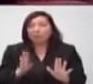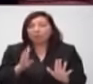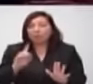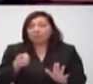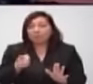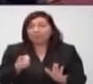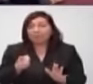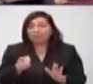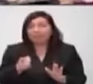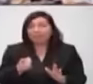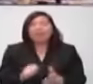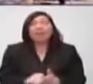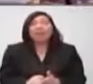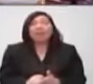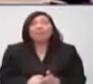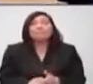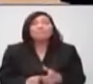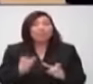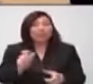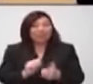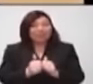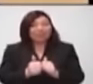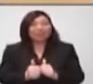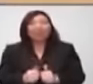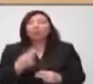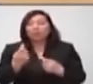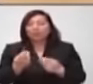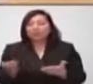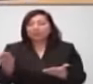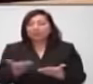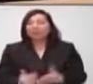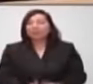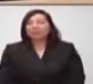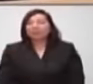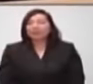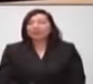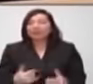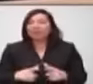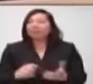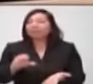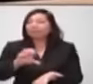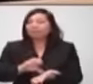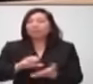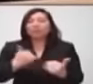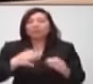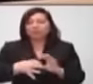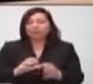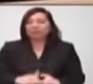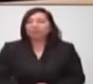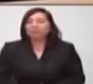que nos van a visitar en el 2019 y los turistas que nos van a visitar. Estas son las sedes de los Juegos